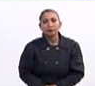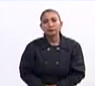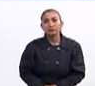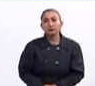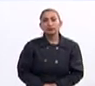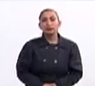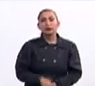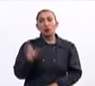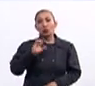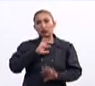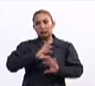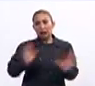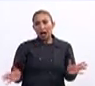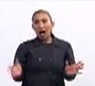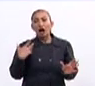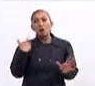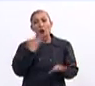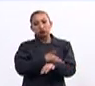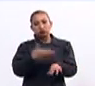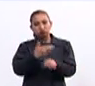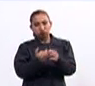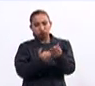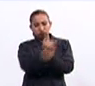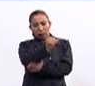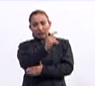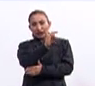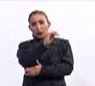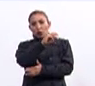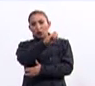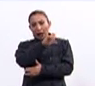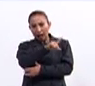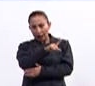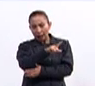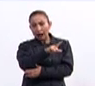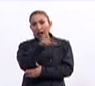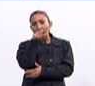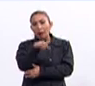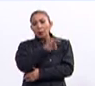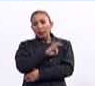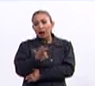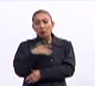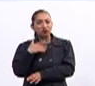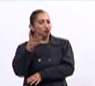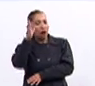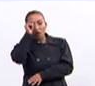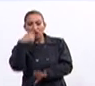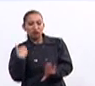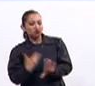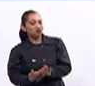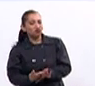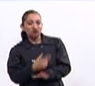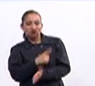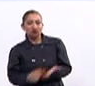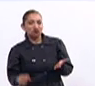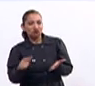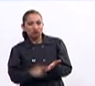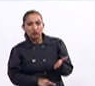que se da una resolución por parte del Tribunal Electoral, me imagino puede haber impugnaciones o